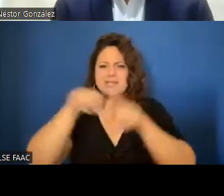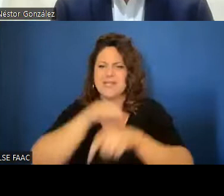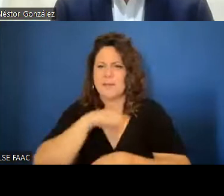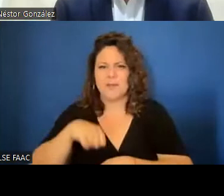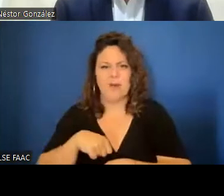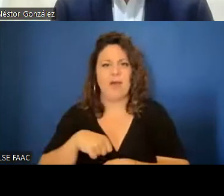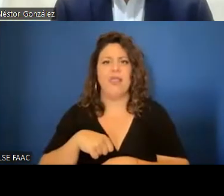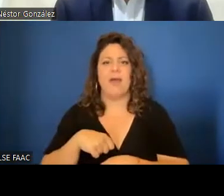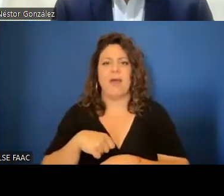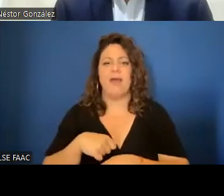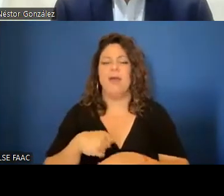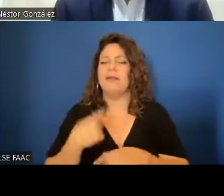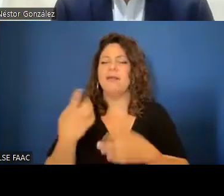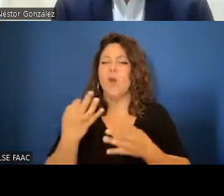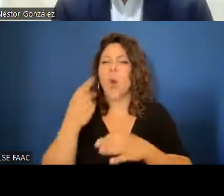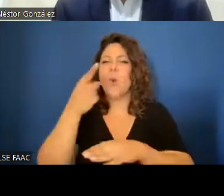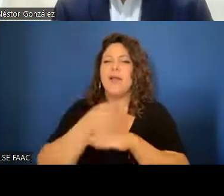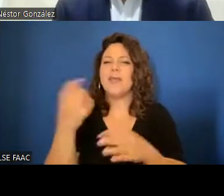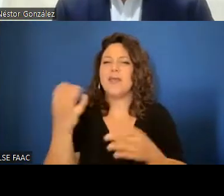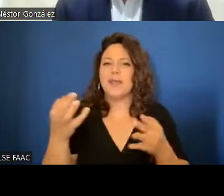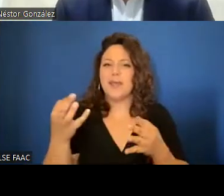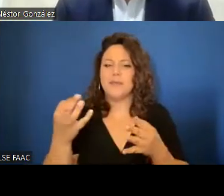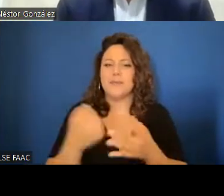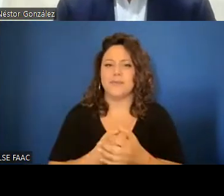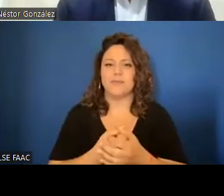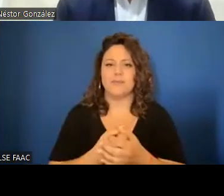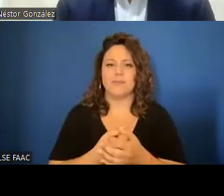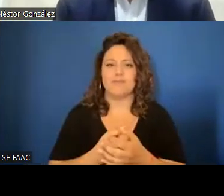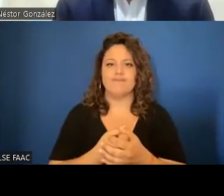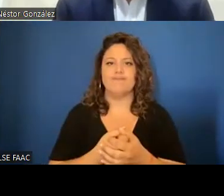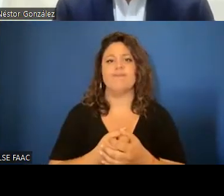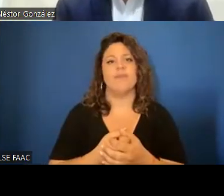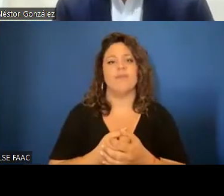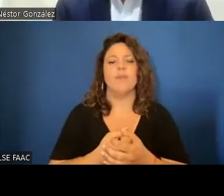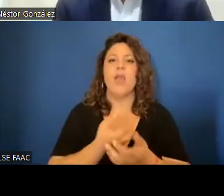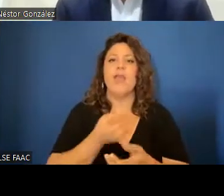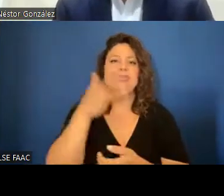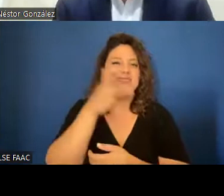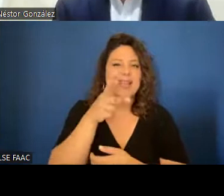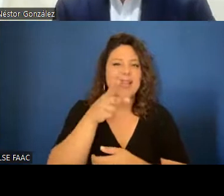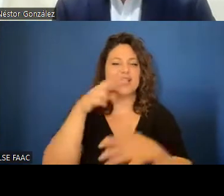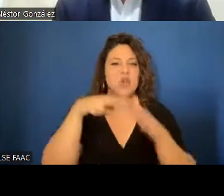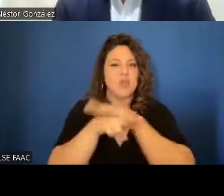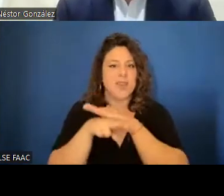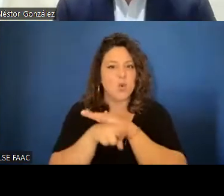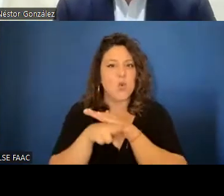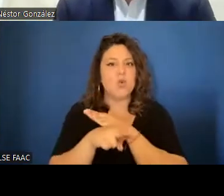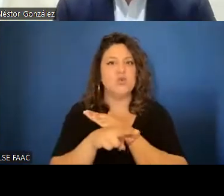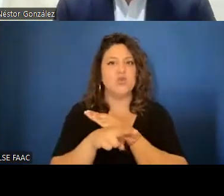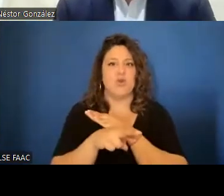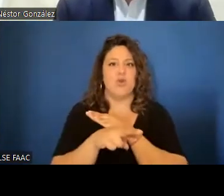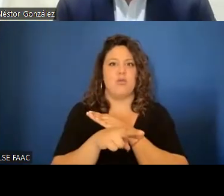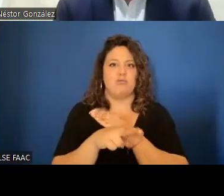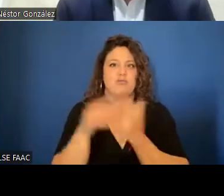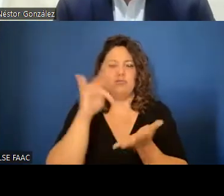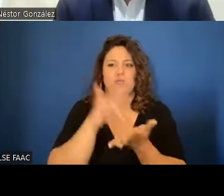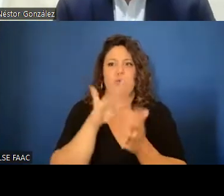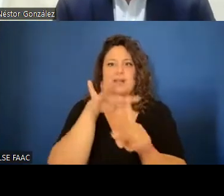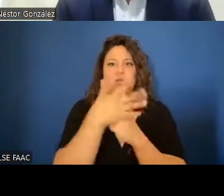los particulares y a las empresas. Último, en cuanto a su carácter, hay que decir que esta ley se va a aplicar a